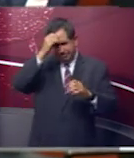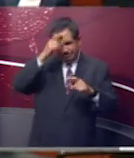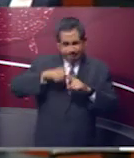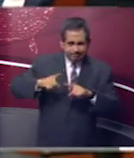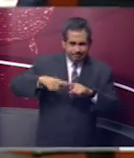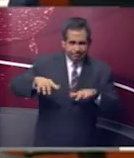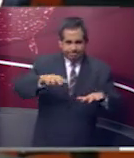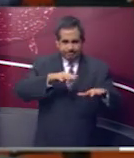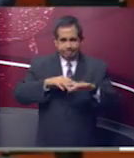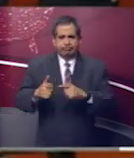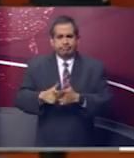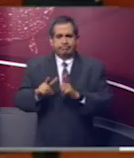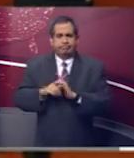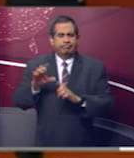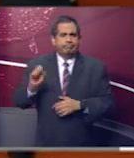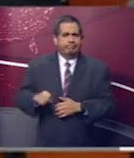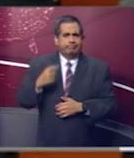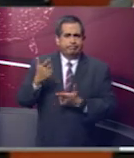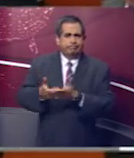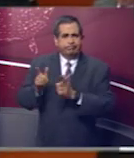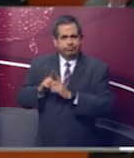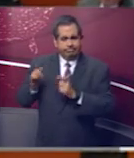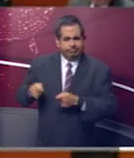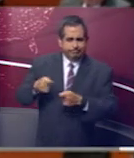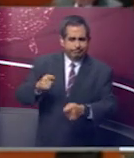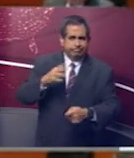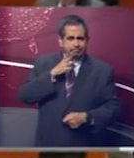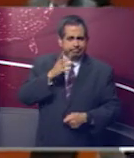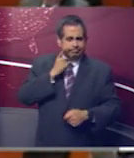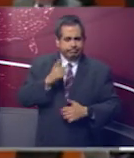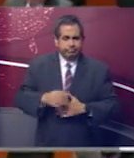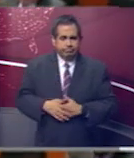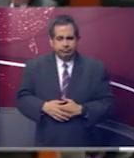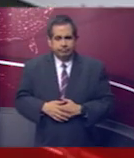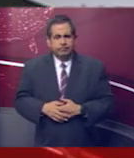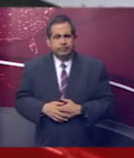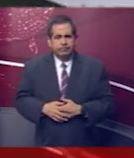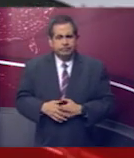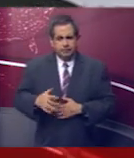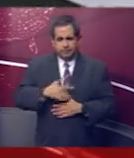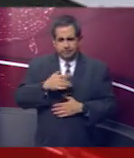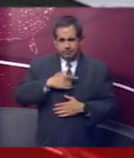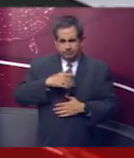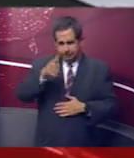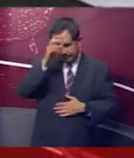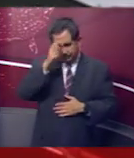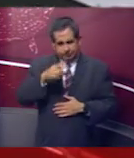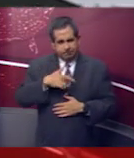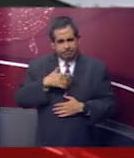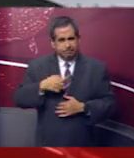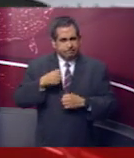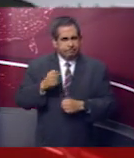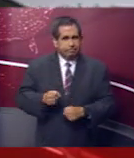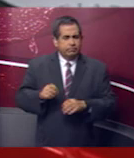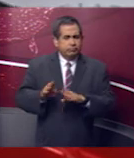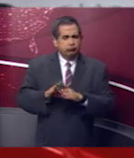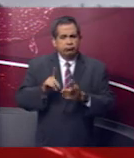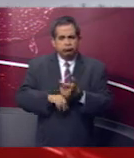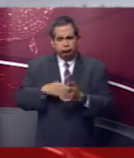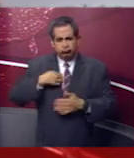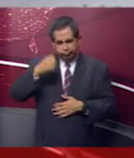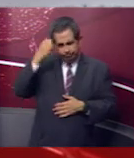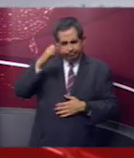que integraron la 61ª legislatura de la Cámara Alta. Estoy totalmente convencido que las experiencias